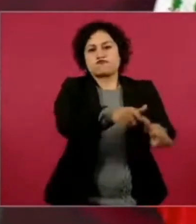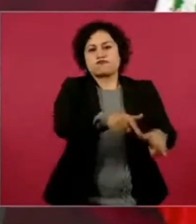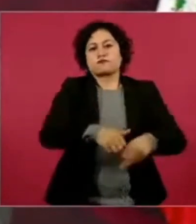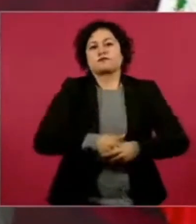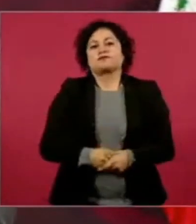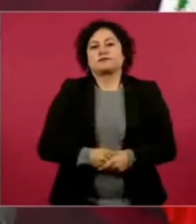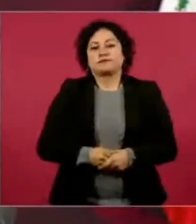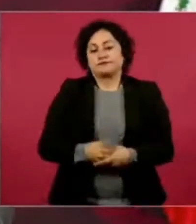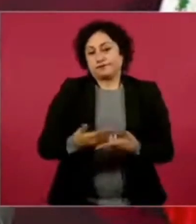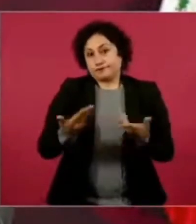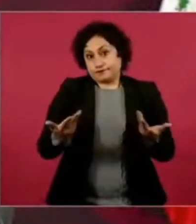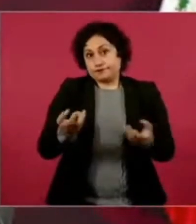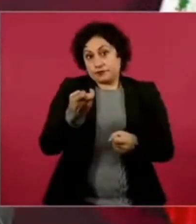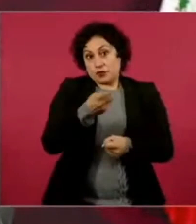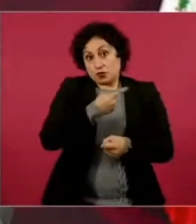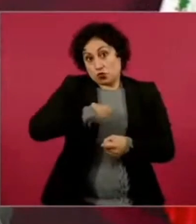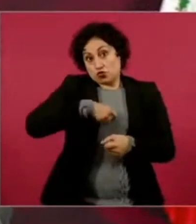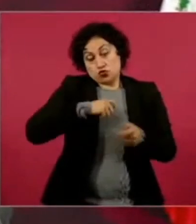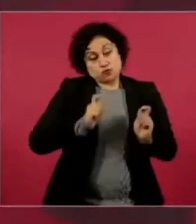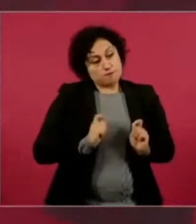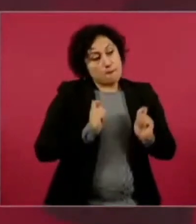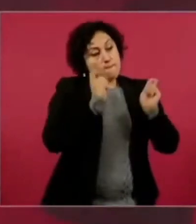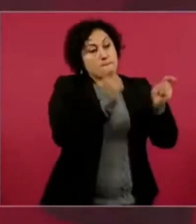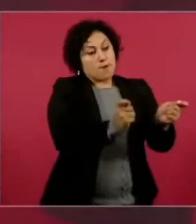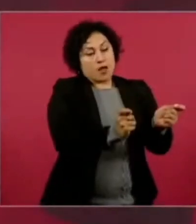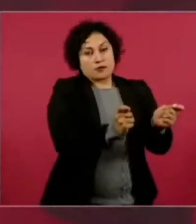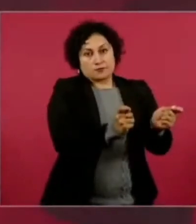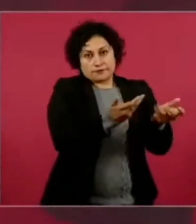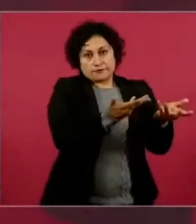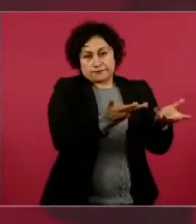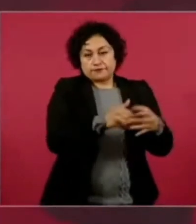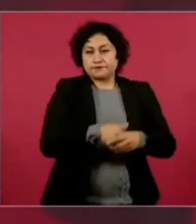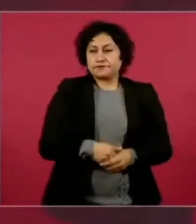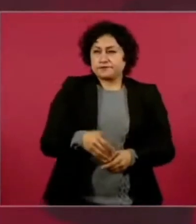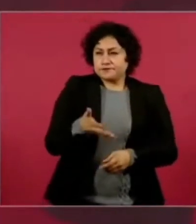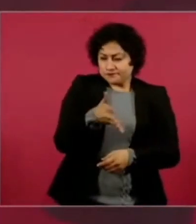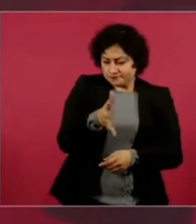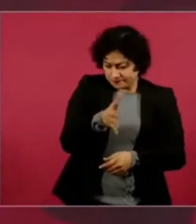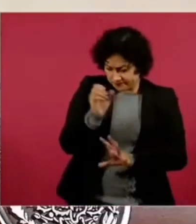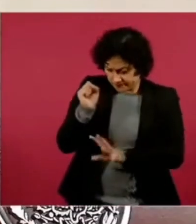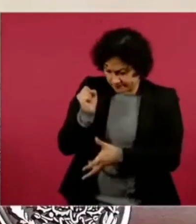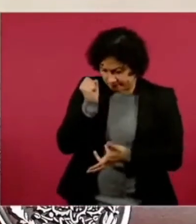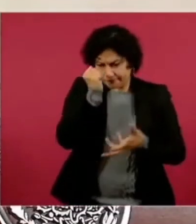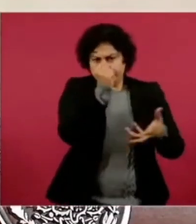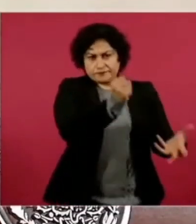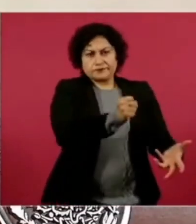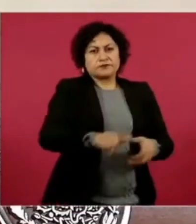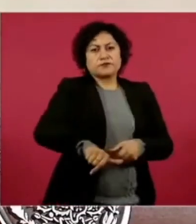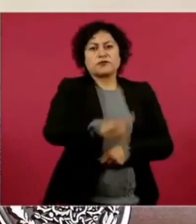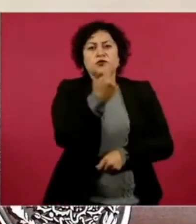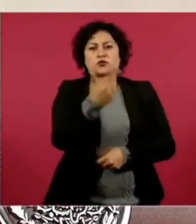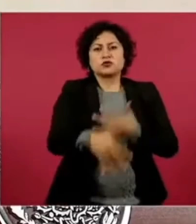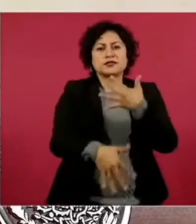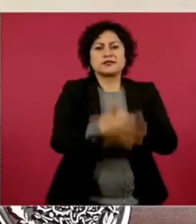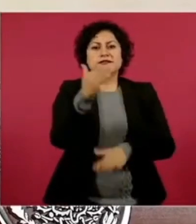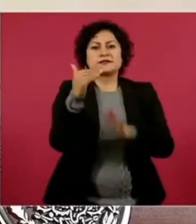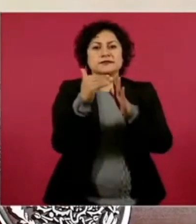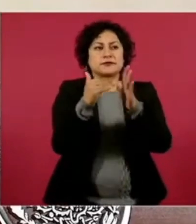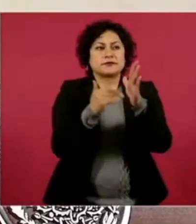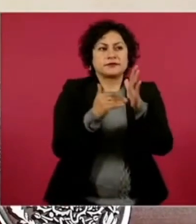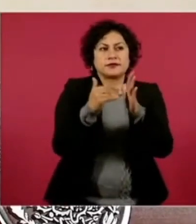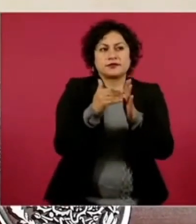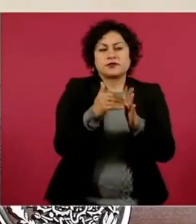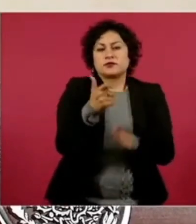Eso es lo que les vamos a dejar. Una inversión como de 12, 15 mil millones de